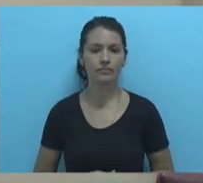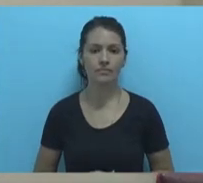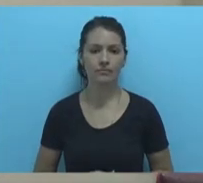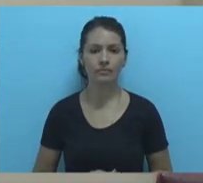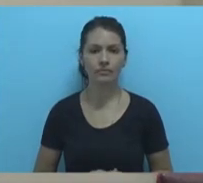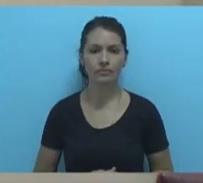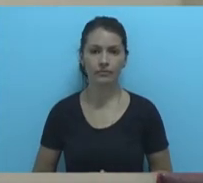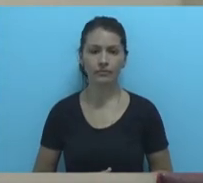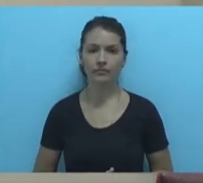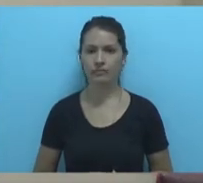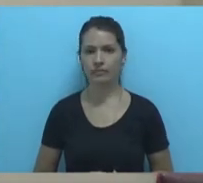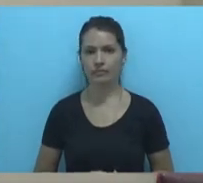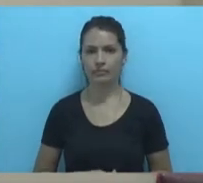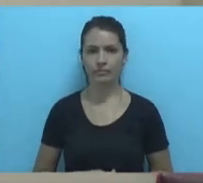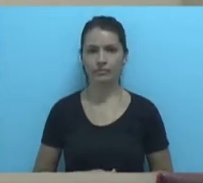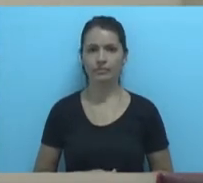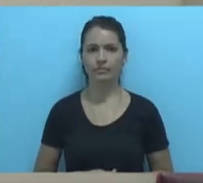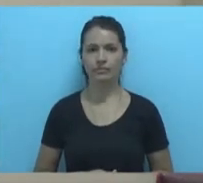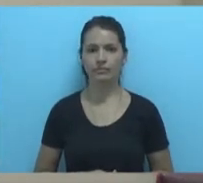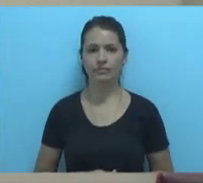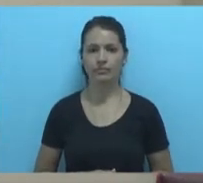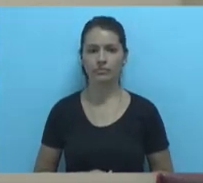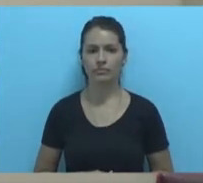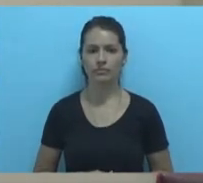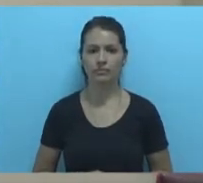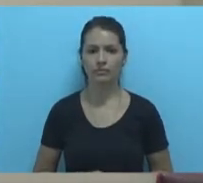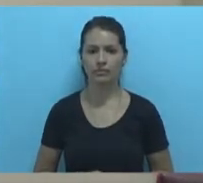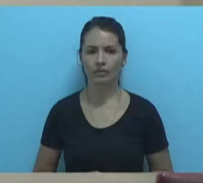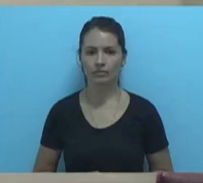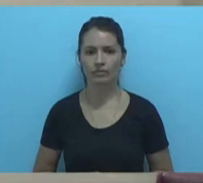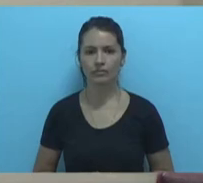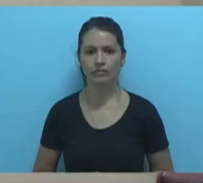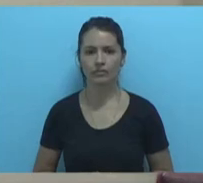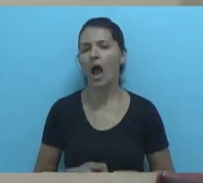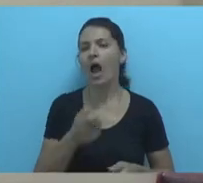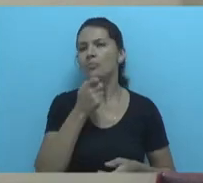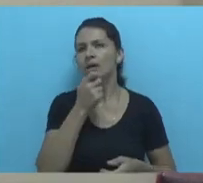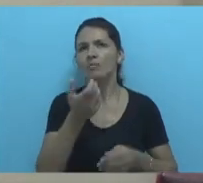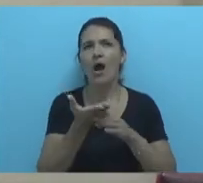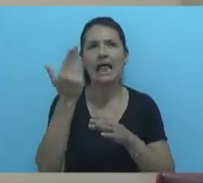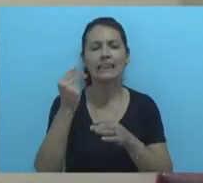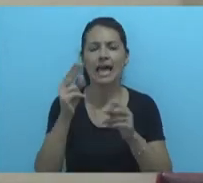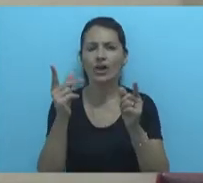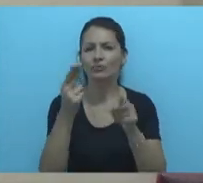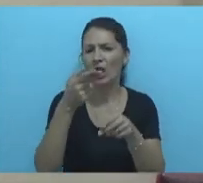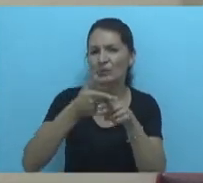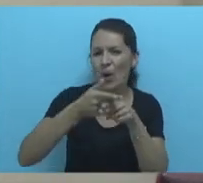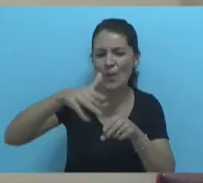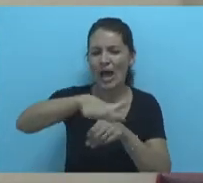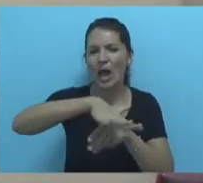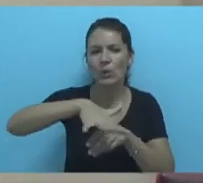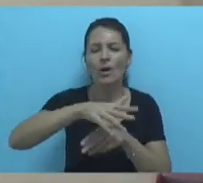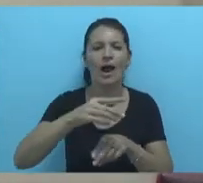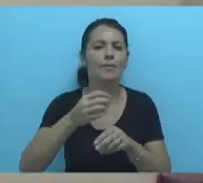Esos distintos nombres que se utilizaron hasta ese momento como villas de emergencia, villas y